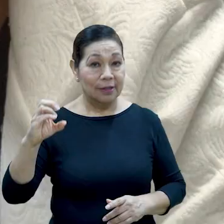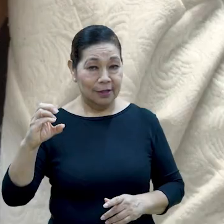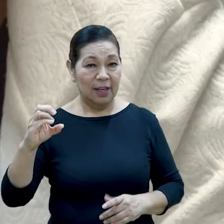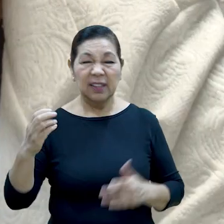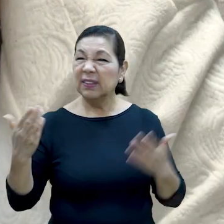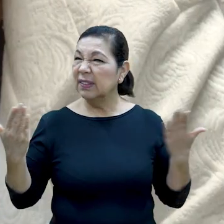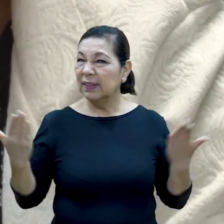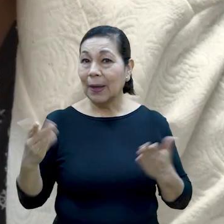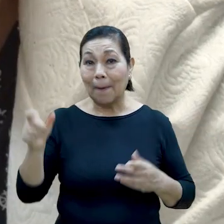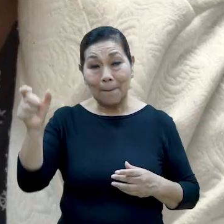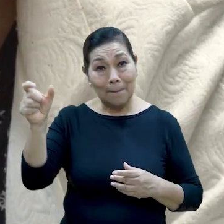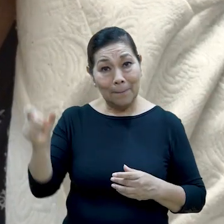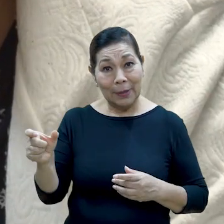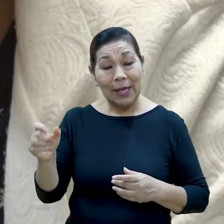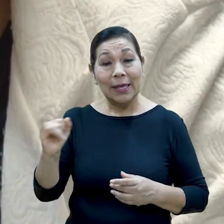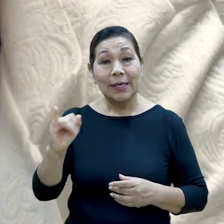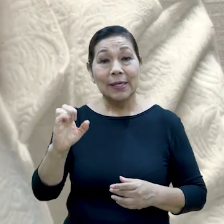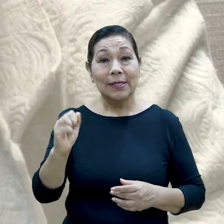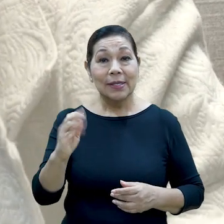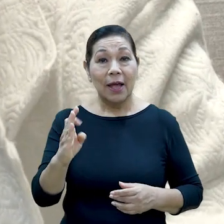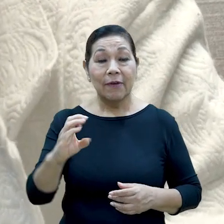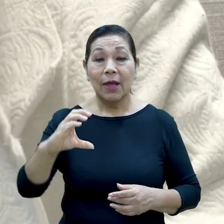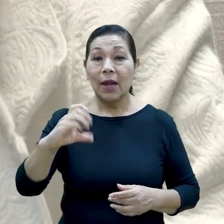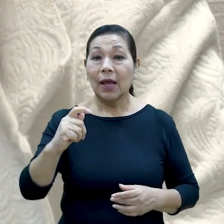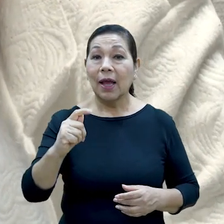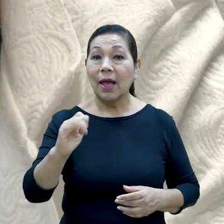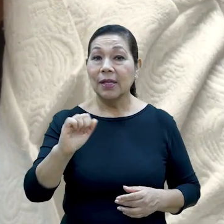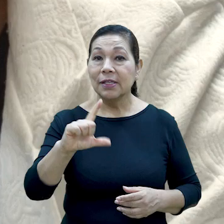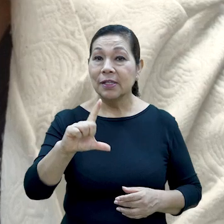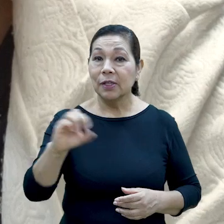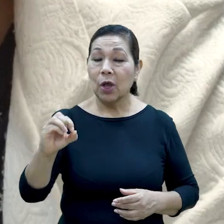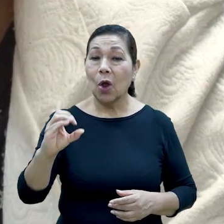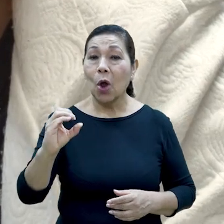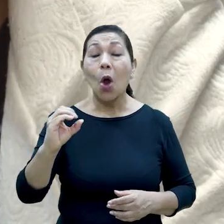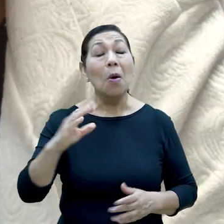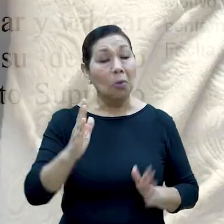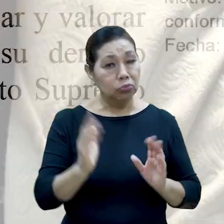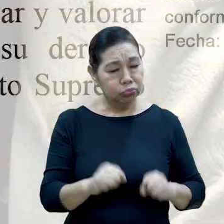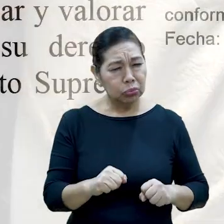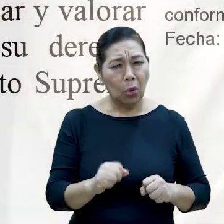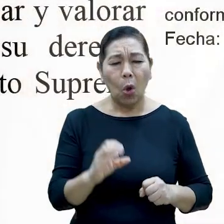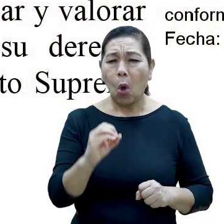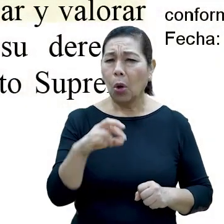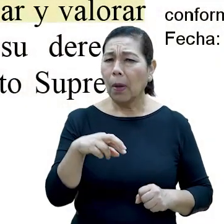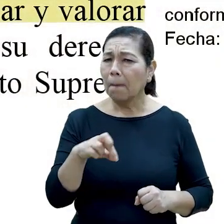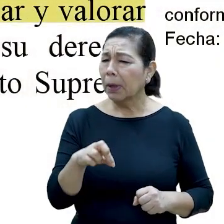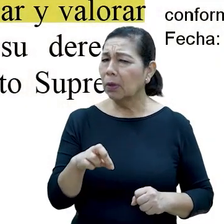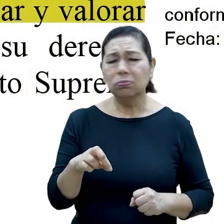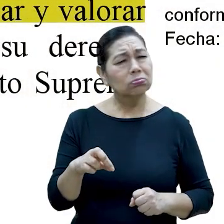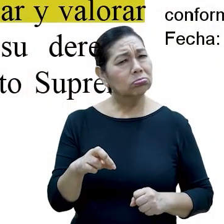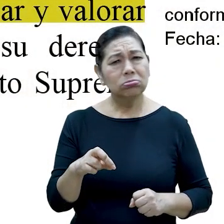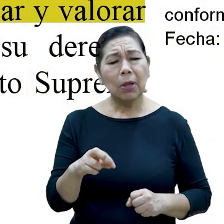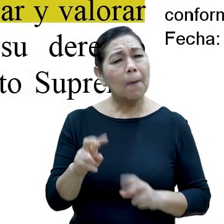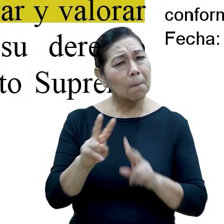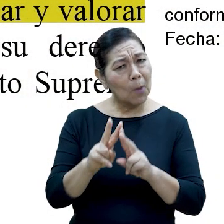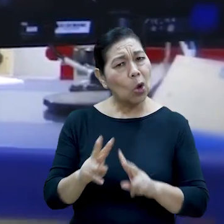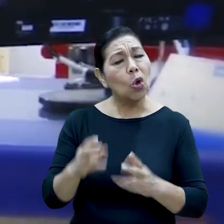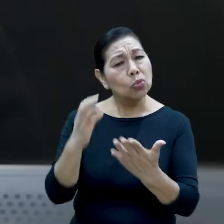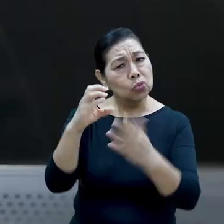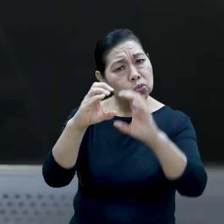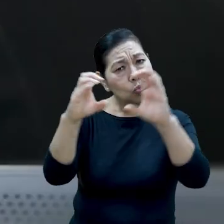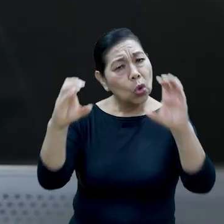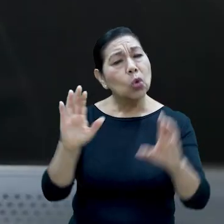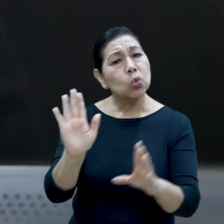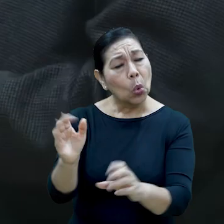2884-2023-PA/TC, se señala que la demandante Isabel Castillo Marsal dijo que la ONP se mostró renuente a calificar y valorar